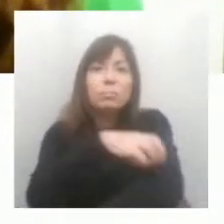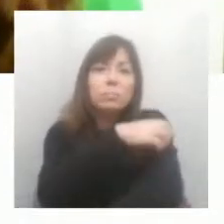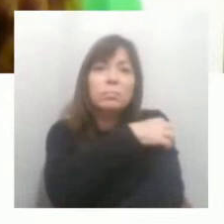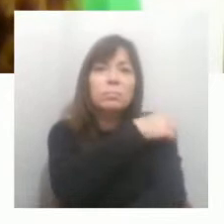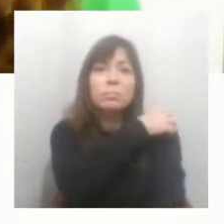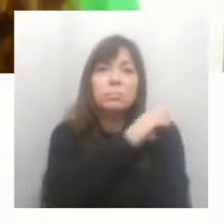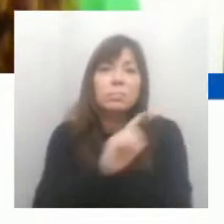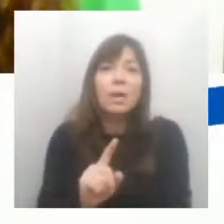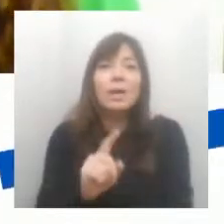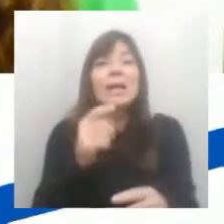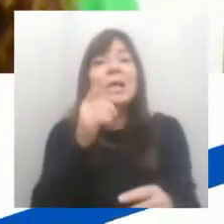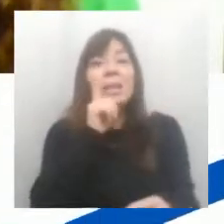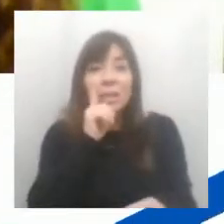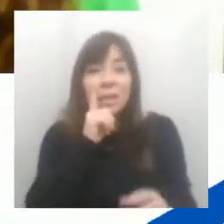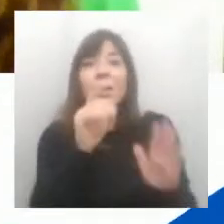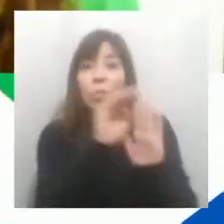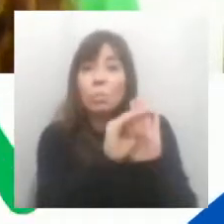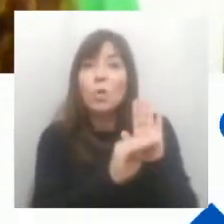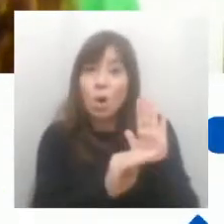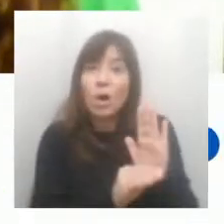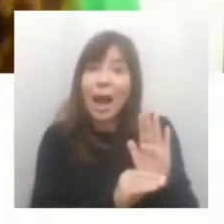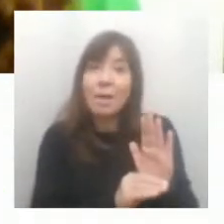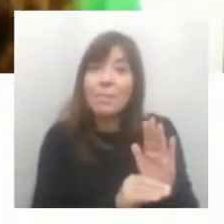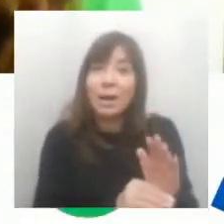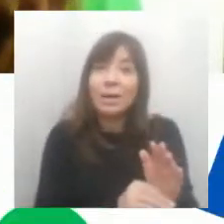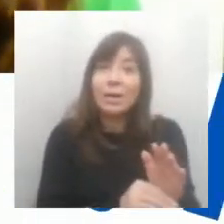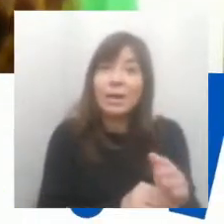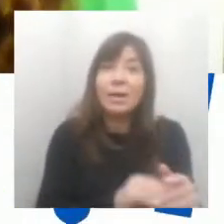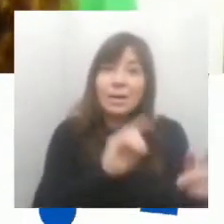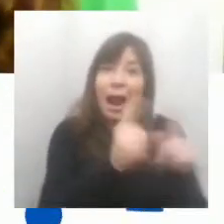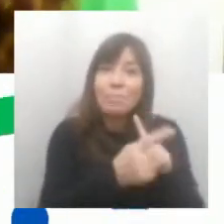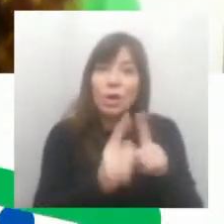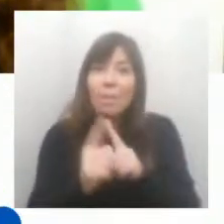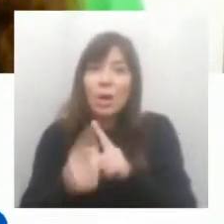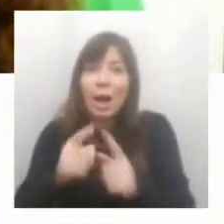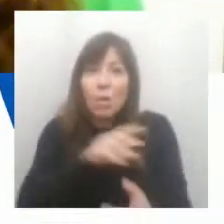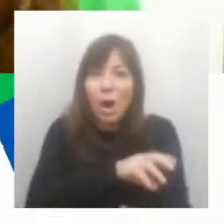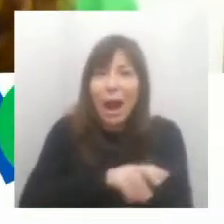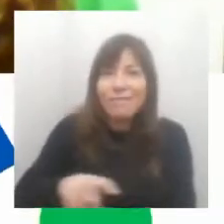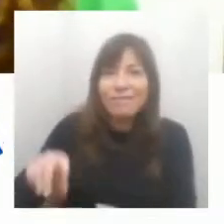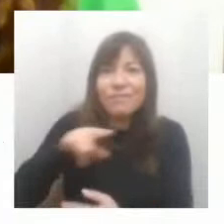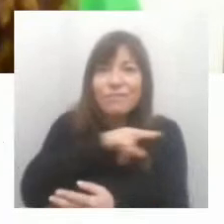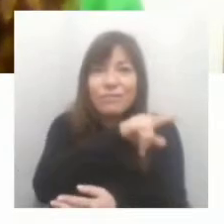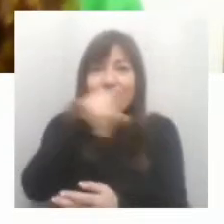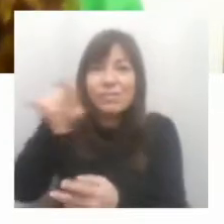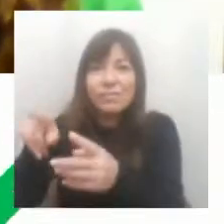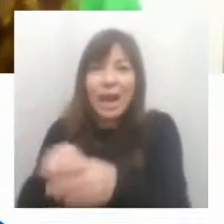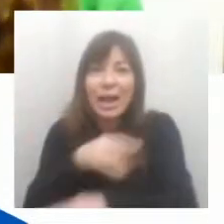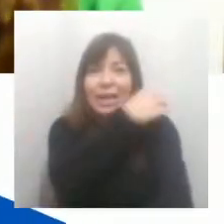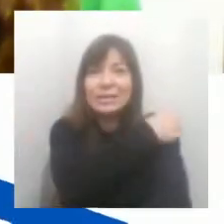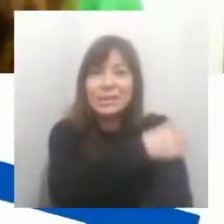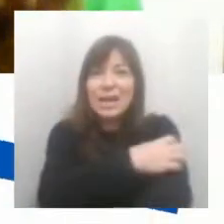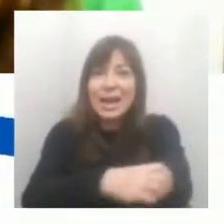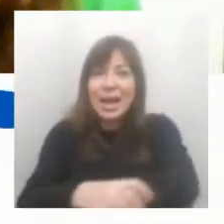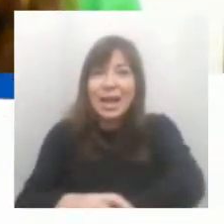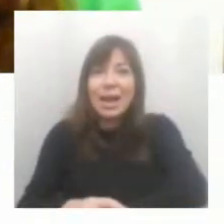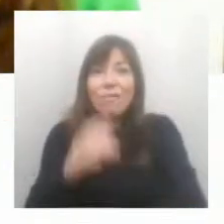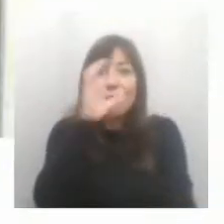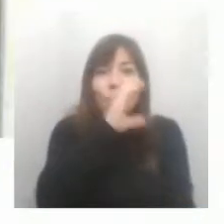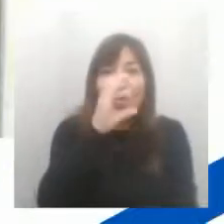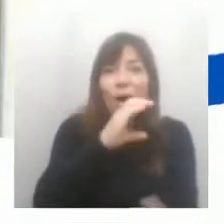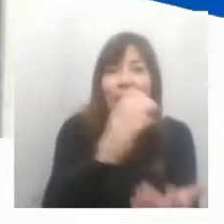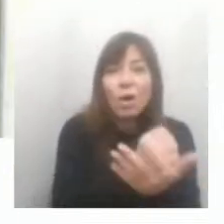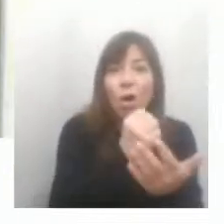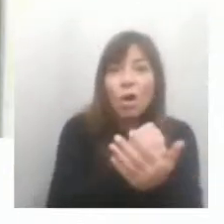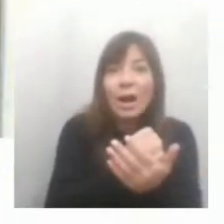museo tiene un programa de itinerancias, de exhibiciones itinerantes que llegan a todo Chile y buscan llegar a distintos lugares para